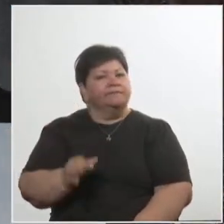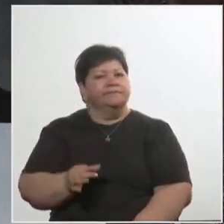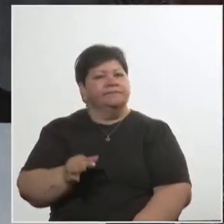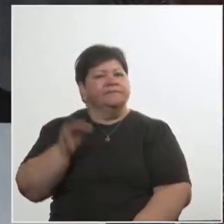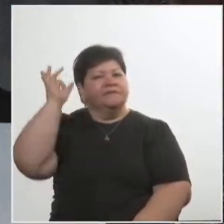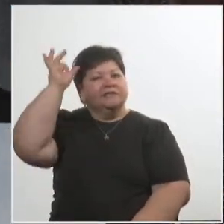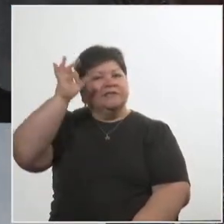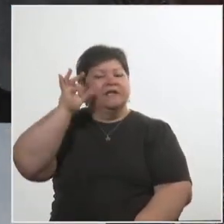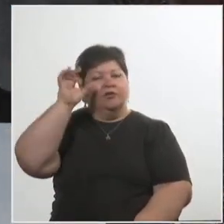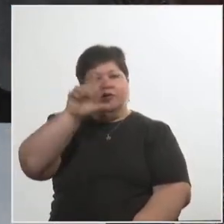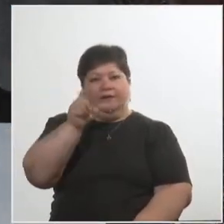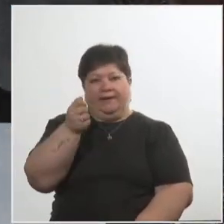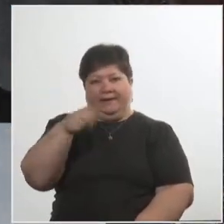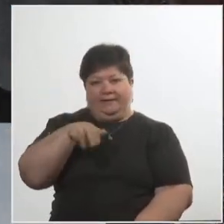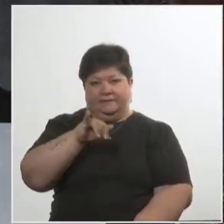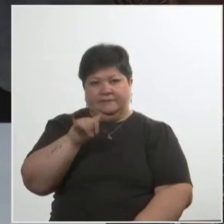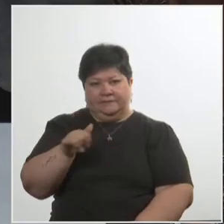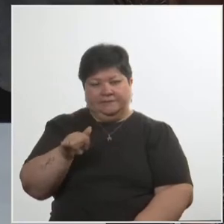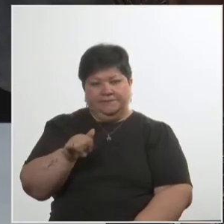senador Lance